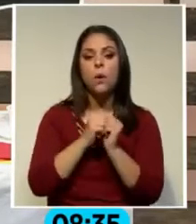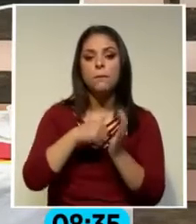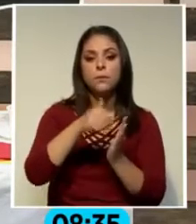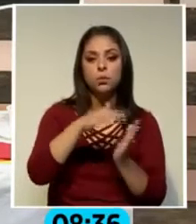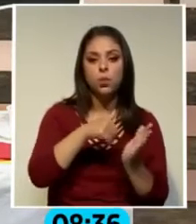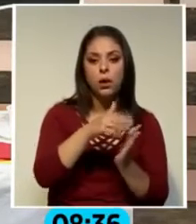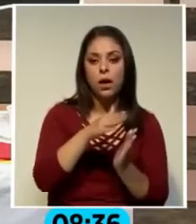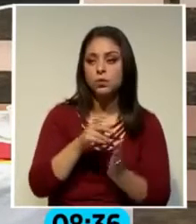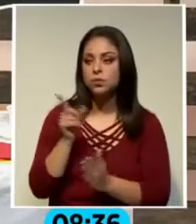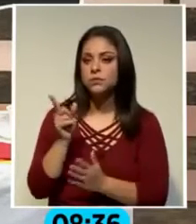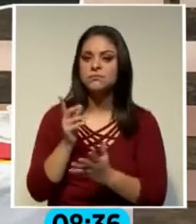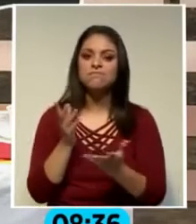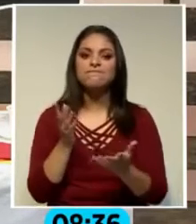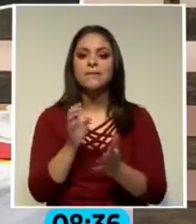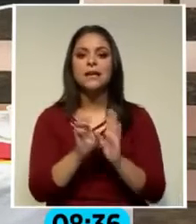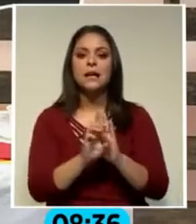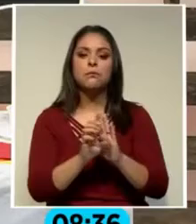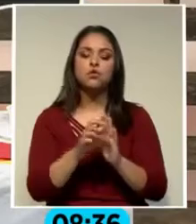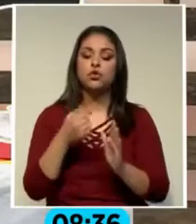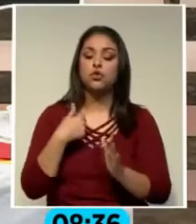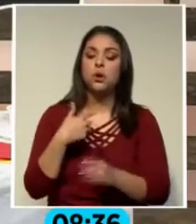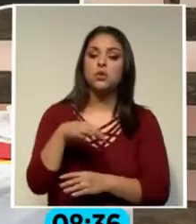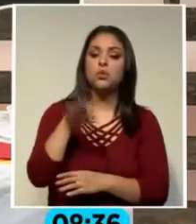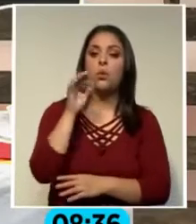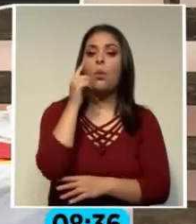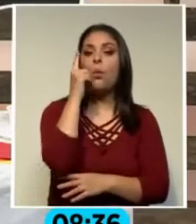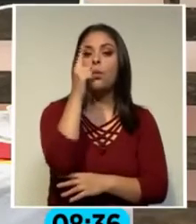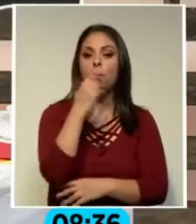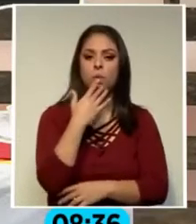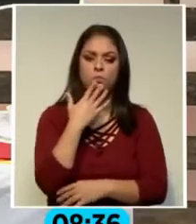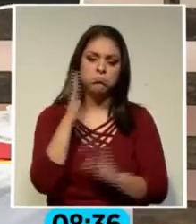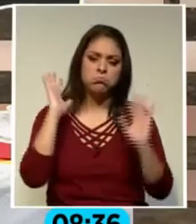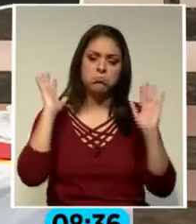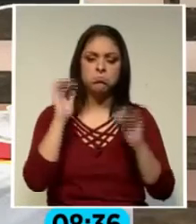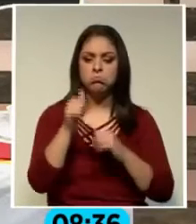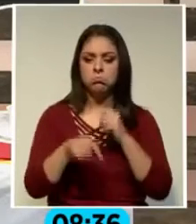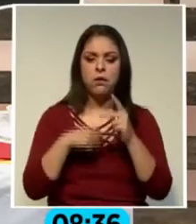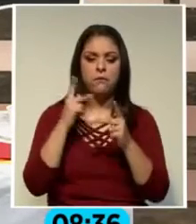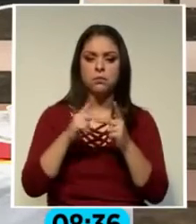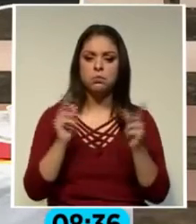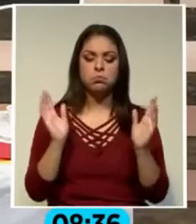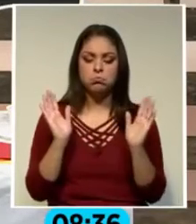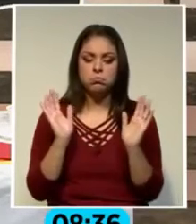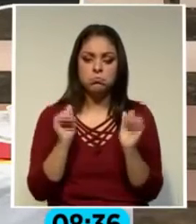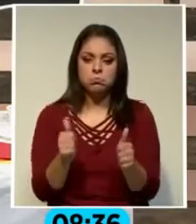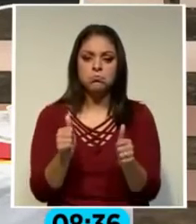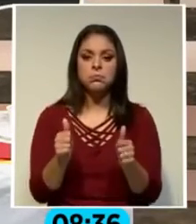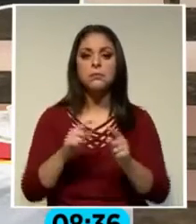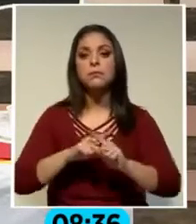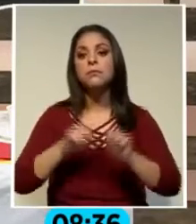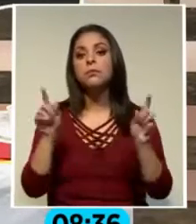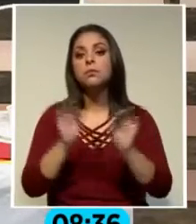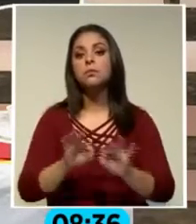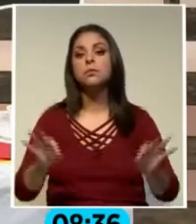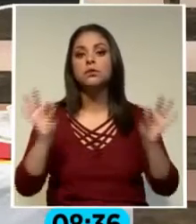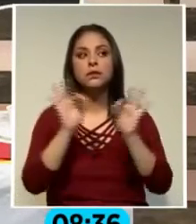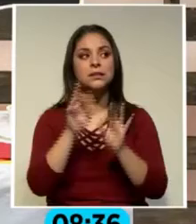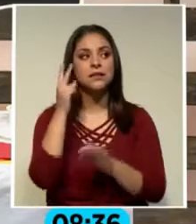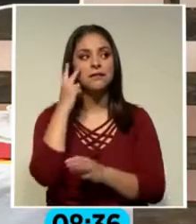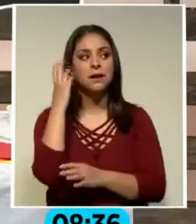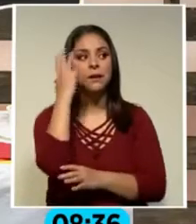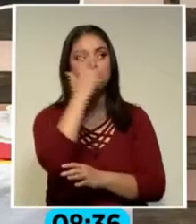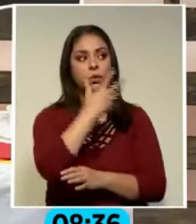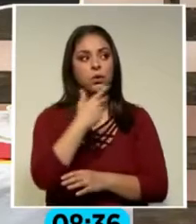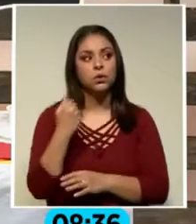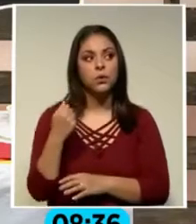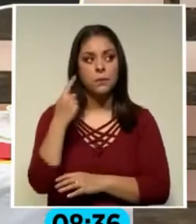hay un niño o una niña que dice, no, yo solo quiero un color, pues está perfecto, no pasa nada. Pero lo importante, mira el movimiento. Mira lo